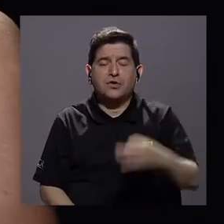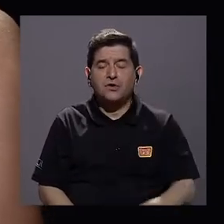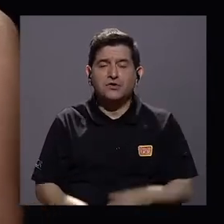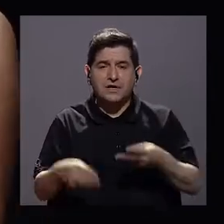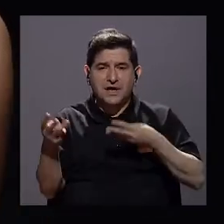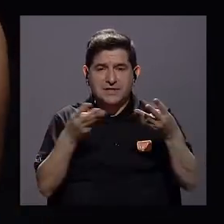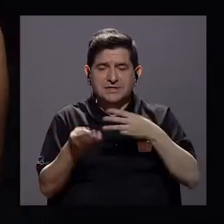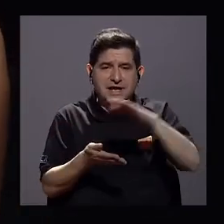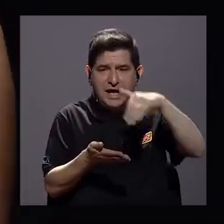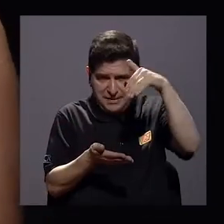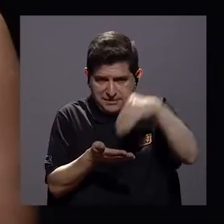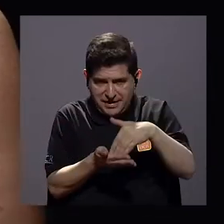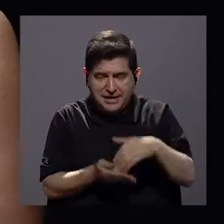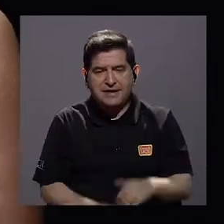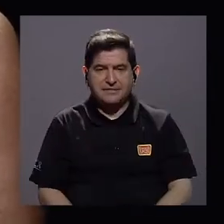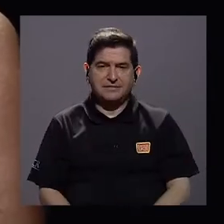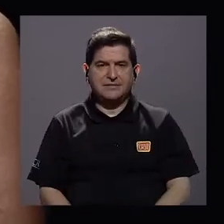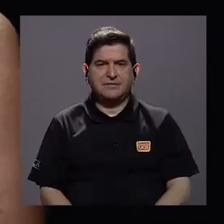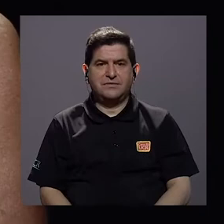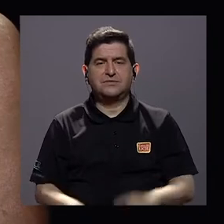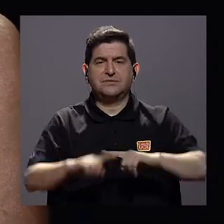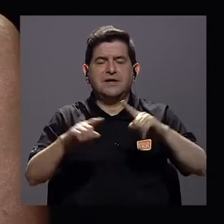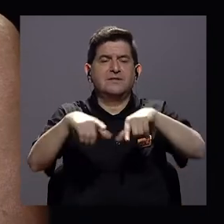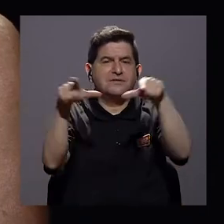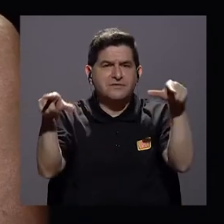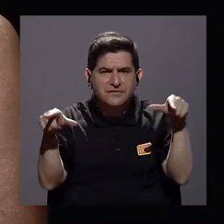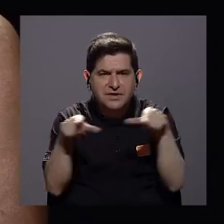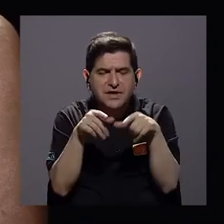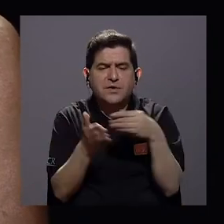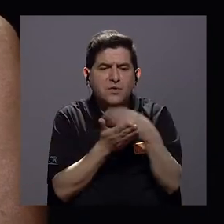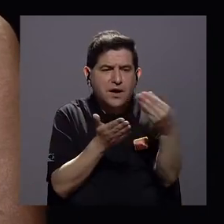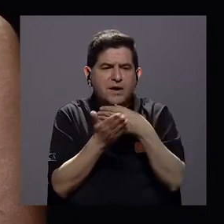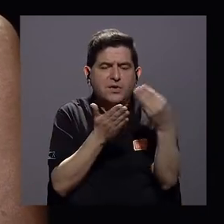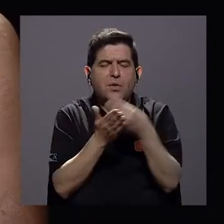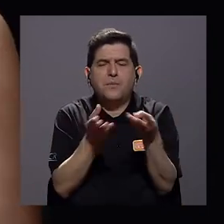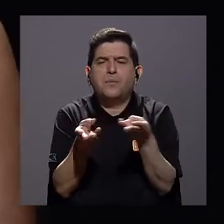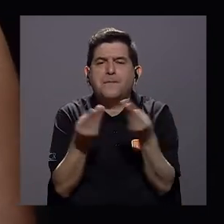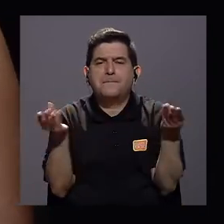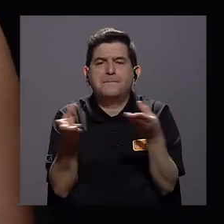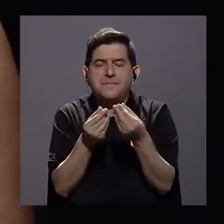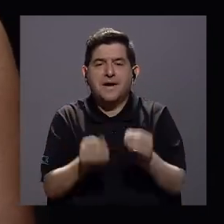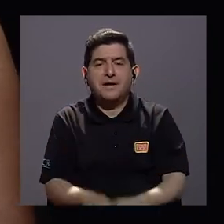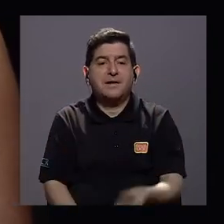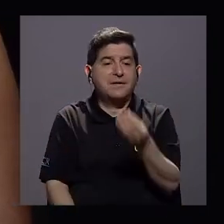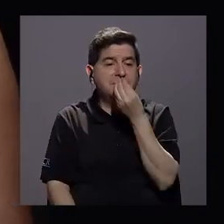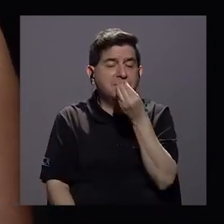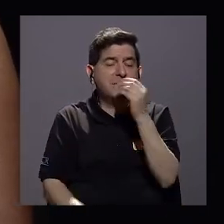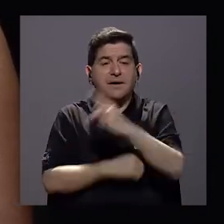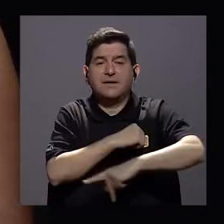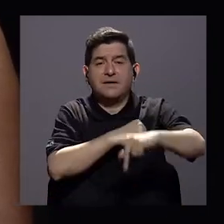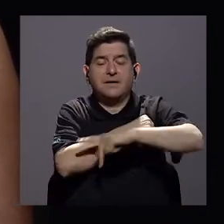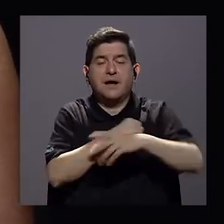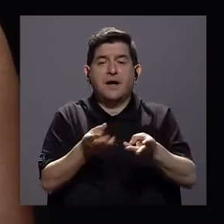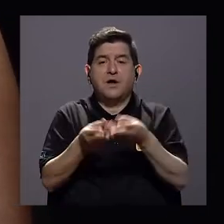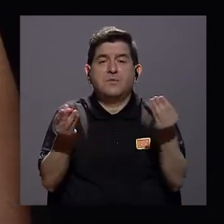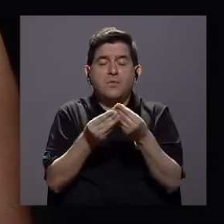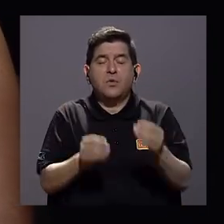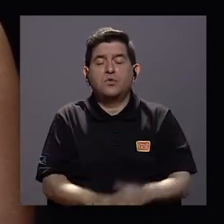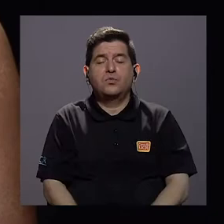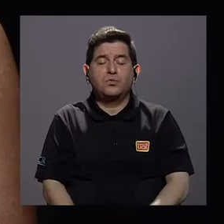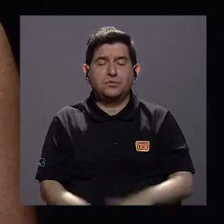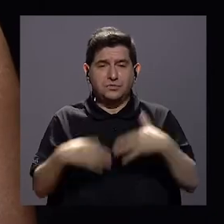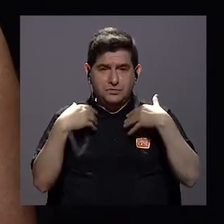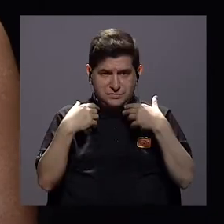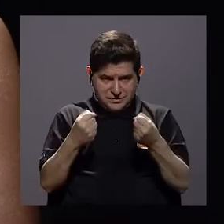mercado central, a las zonas de donde compramos los productos y alimentamos al país con un producto nutritivo y